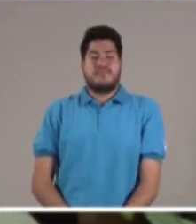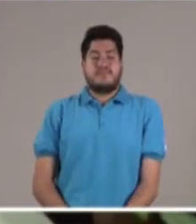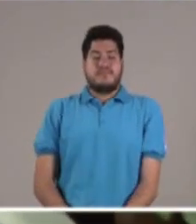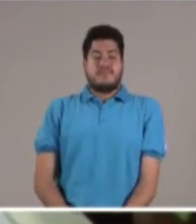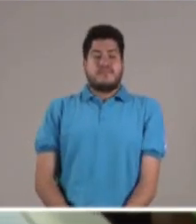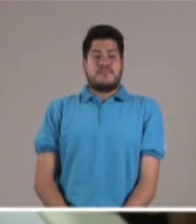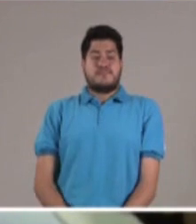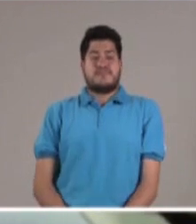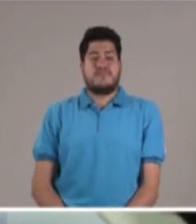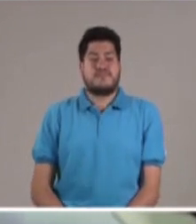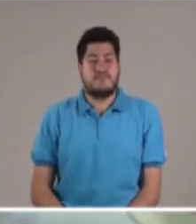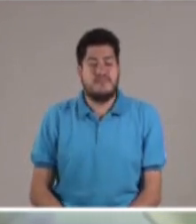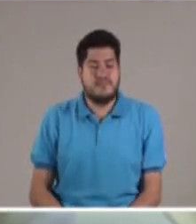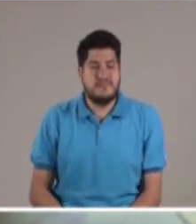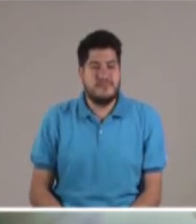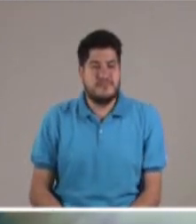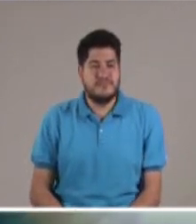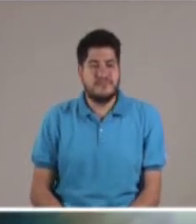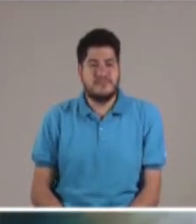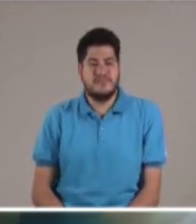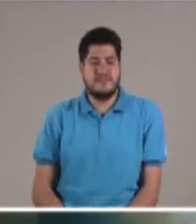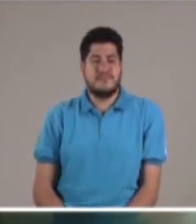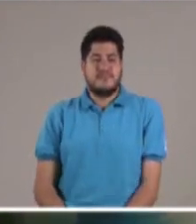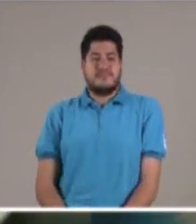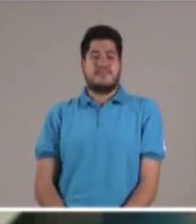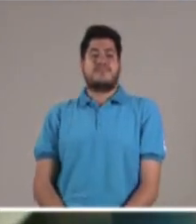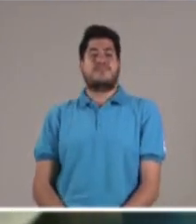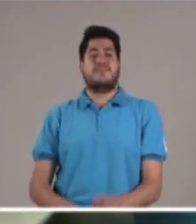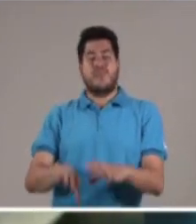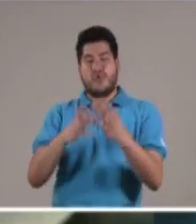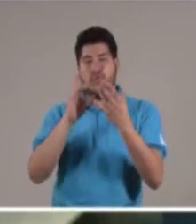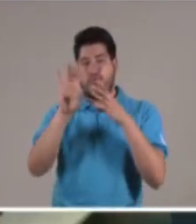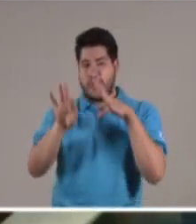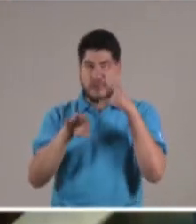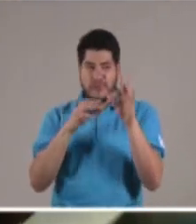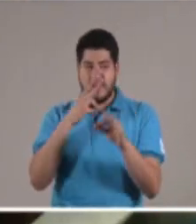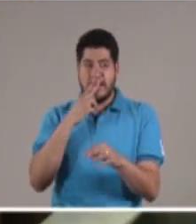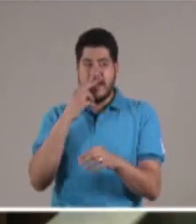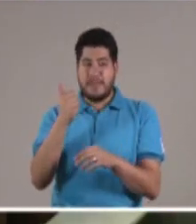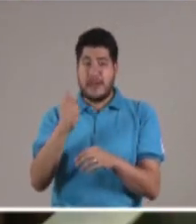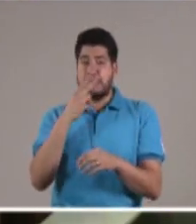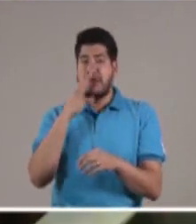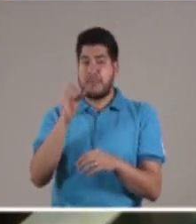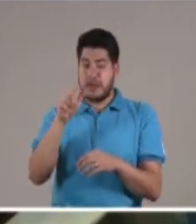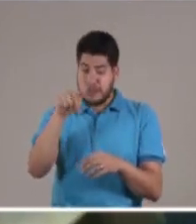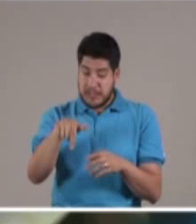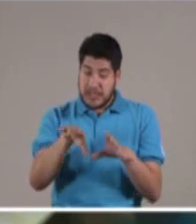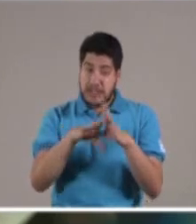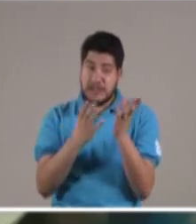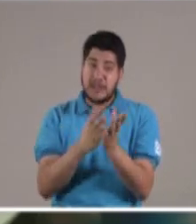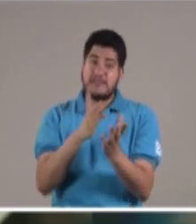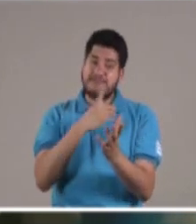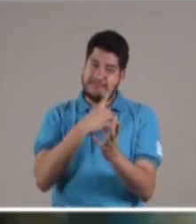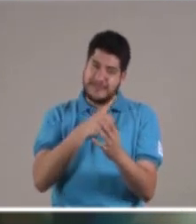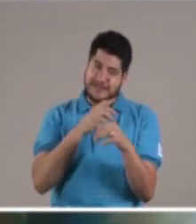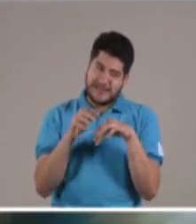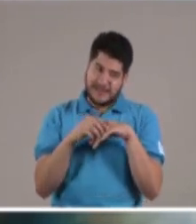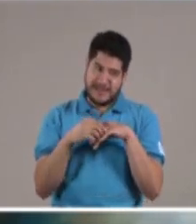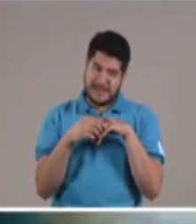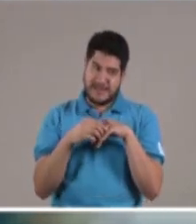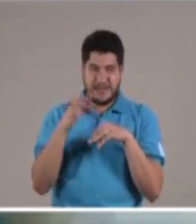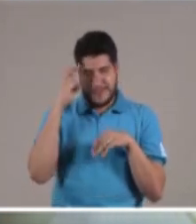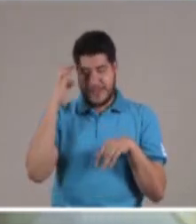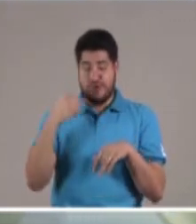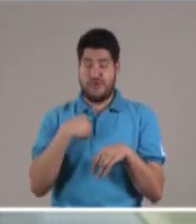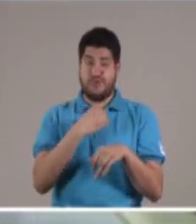como alguna ya en lo literal verdad como algunas hermanitas y hermanitos que anhelan casarse hermano dice ay yo quiero